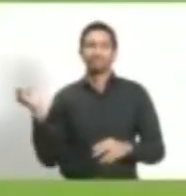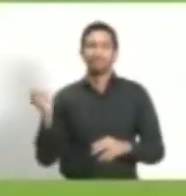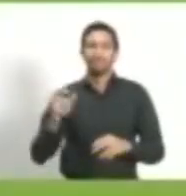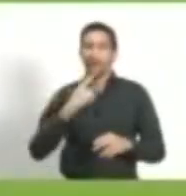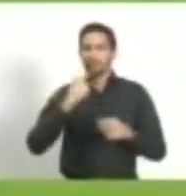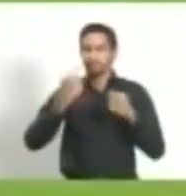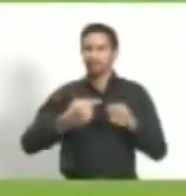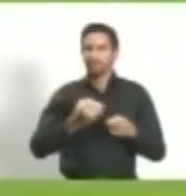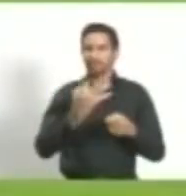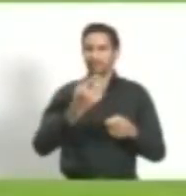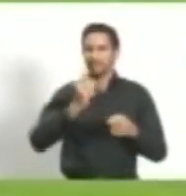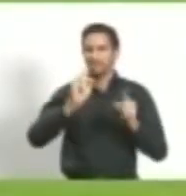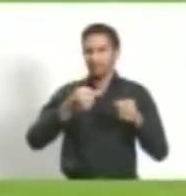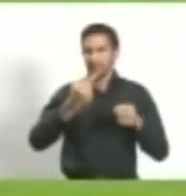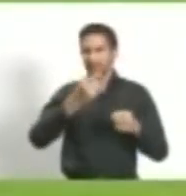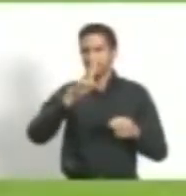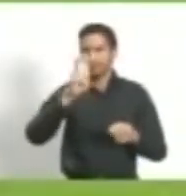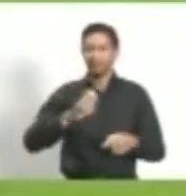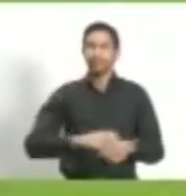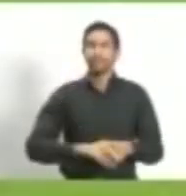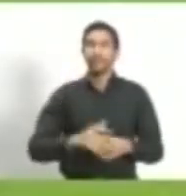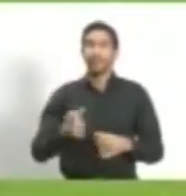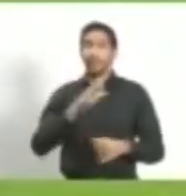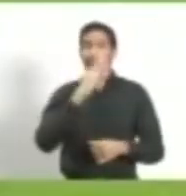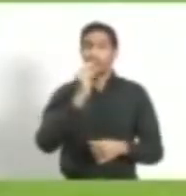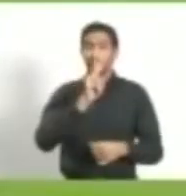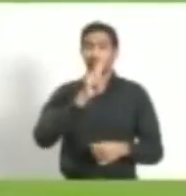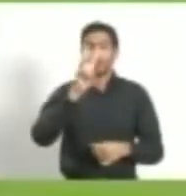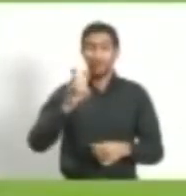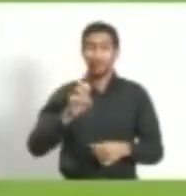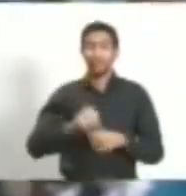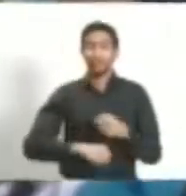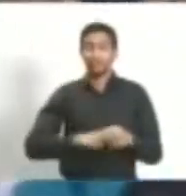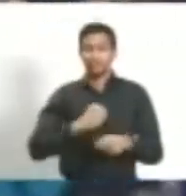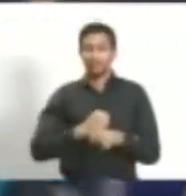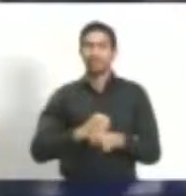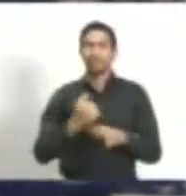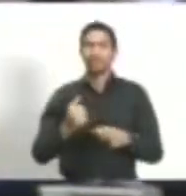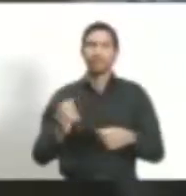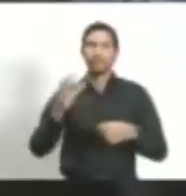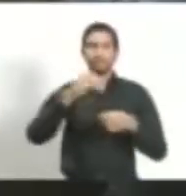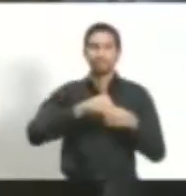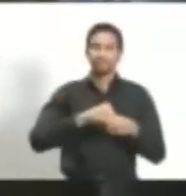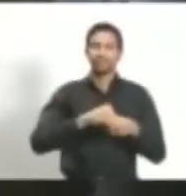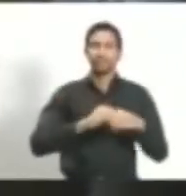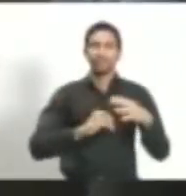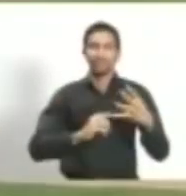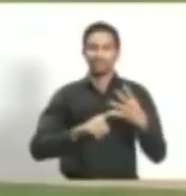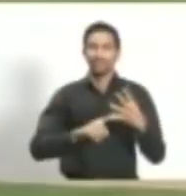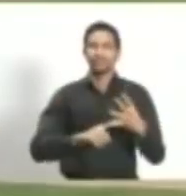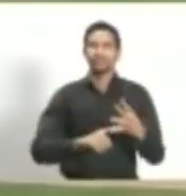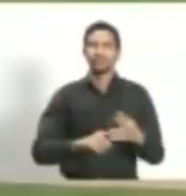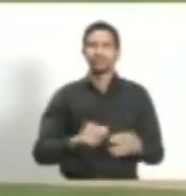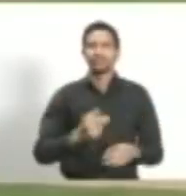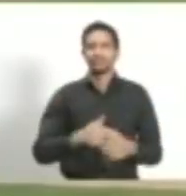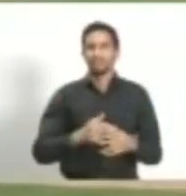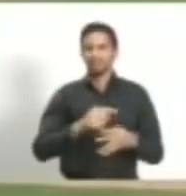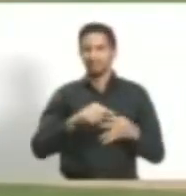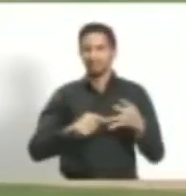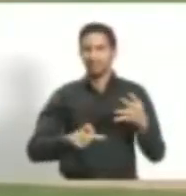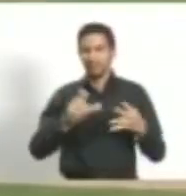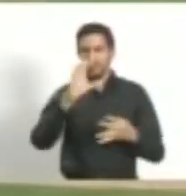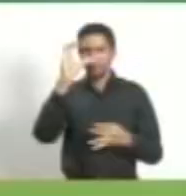15. Dayan, de 28 años, es el cuarto colombiano en la Gran Carpa al lado de José Quintana, Julio Terán y José